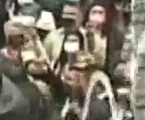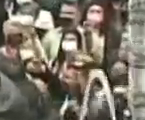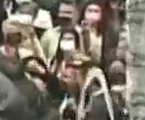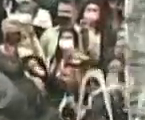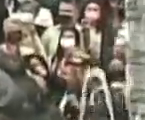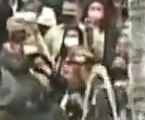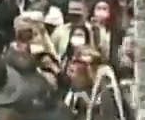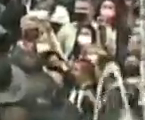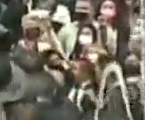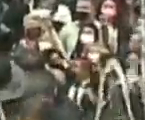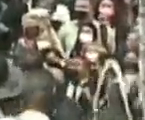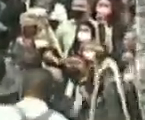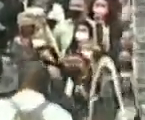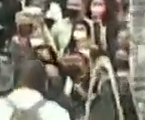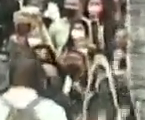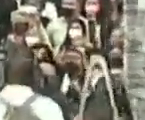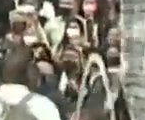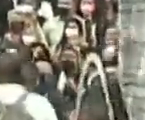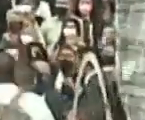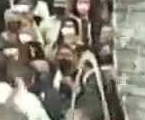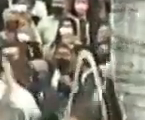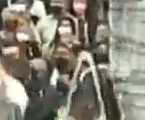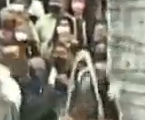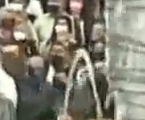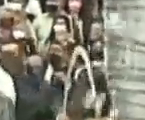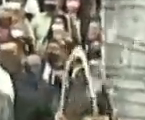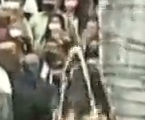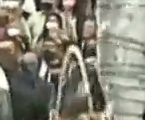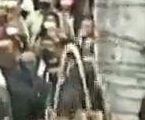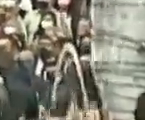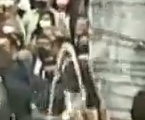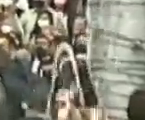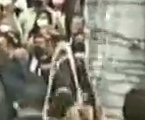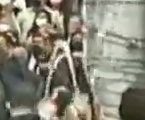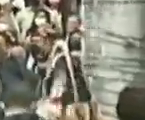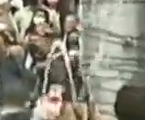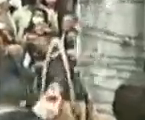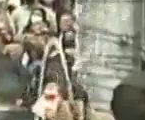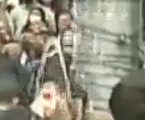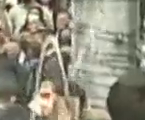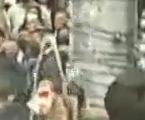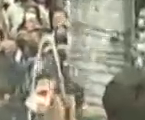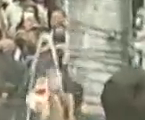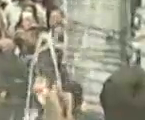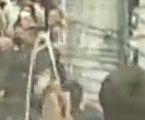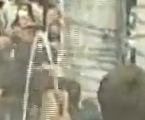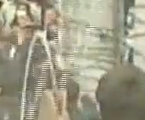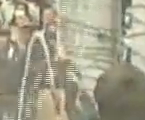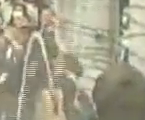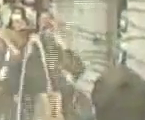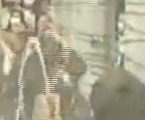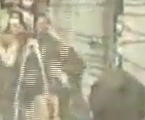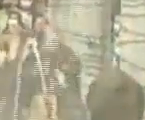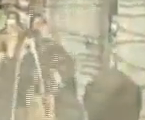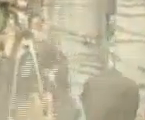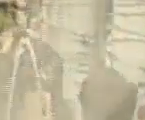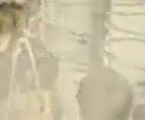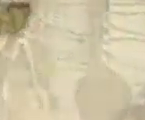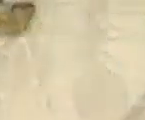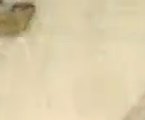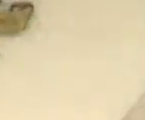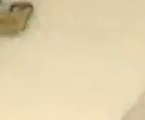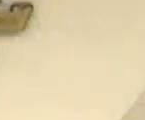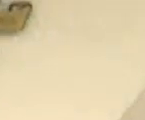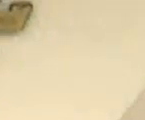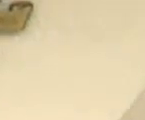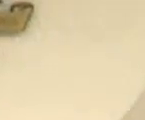oficial, que es la clausura a este acto de instalación del periodo parlamentario 2022, en el que